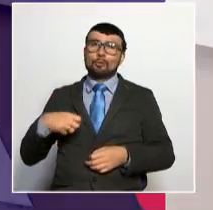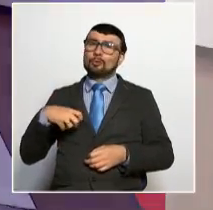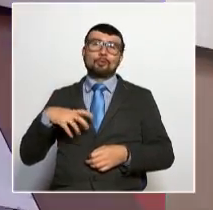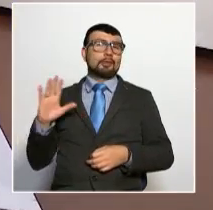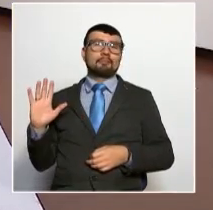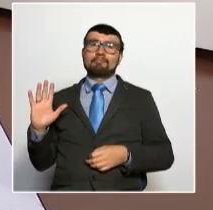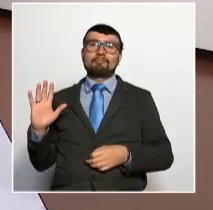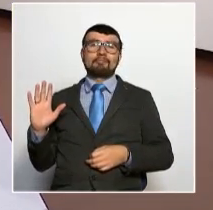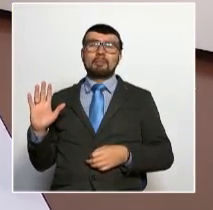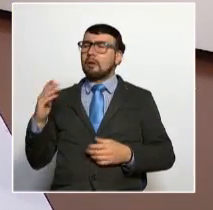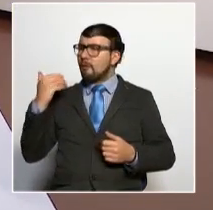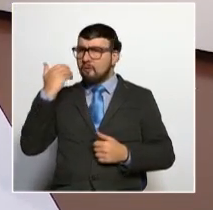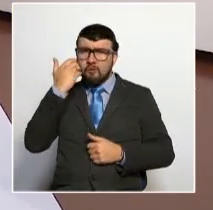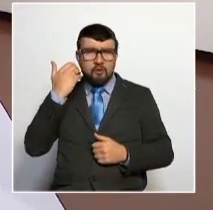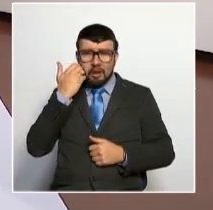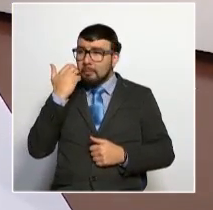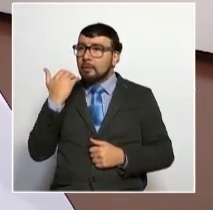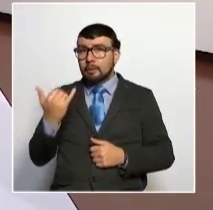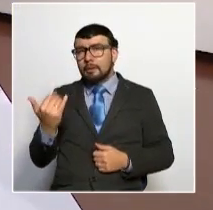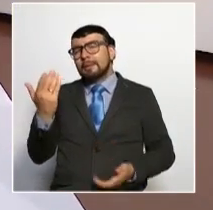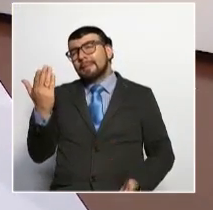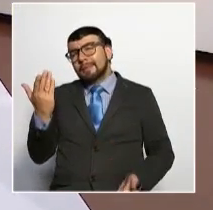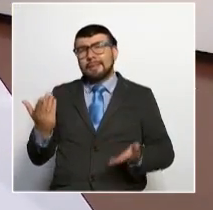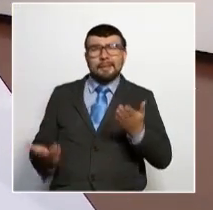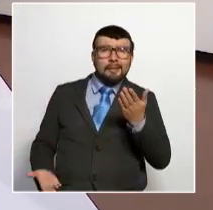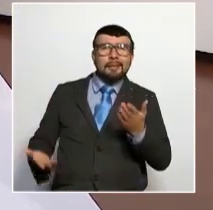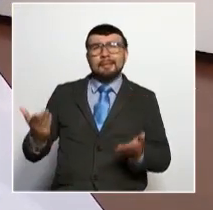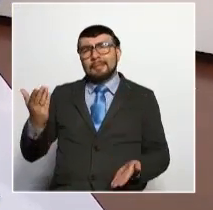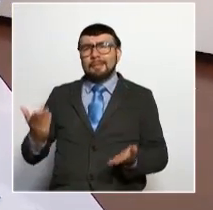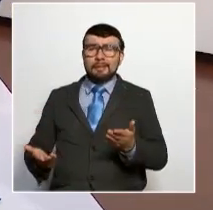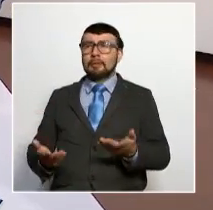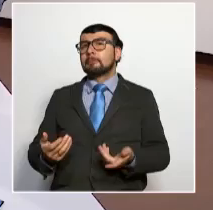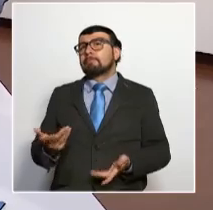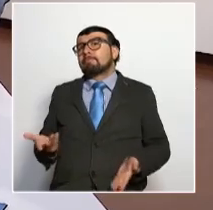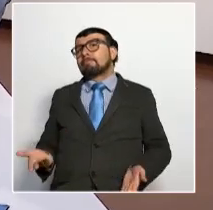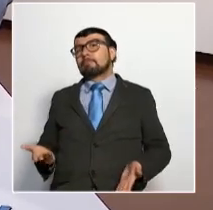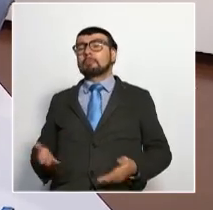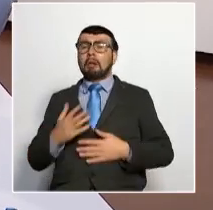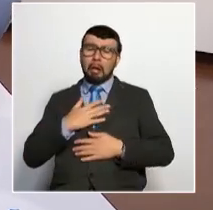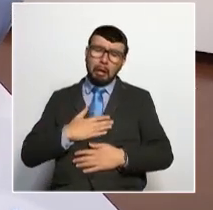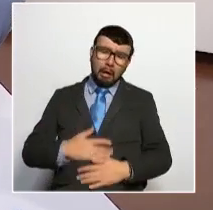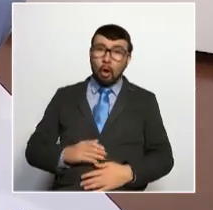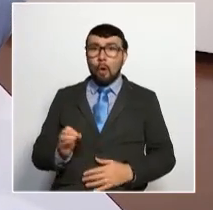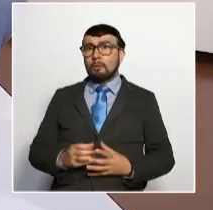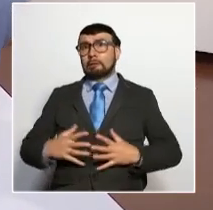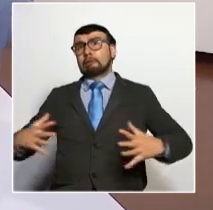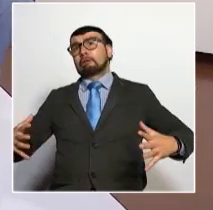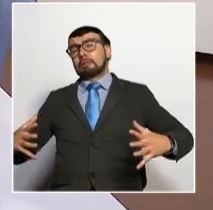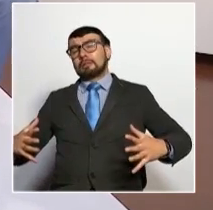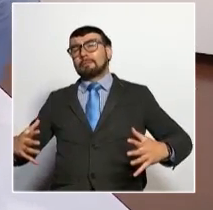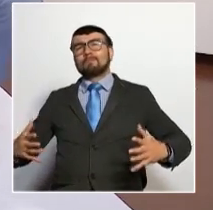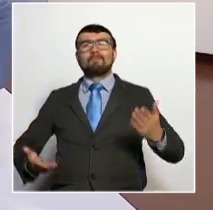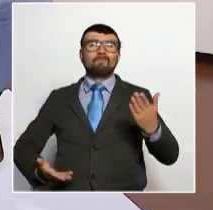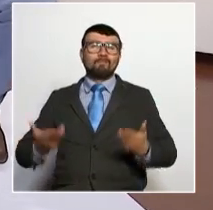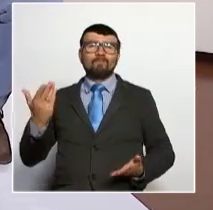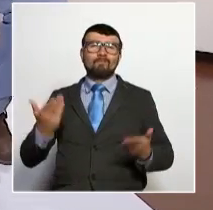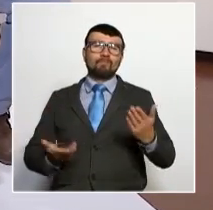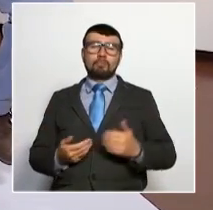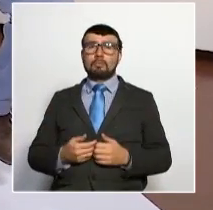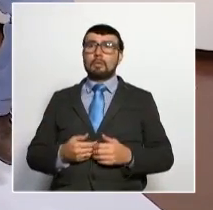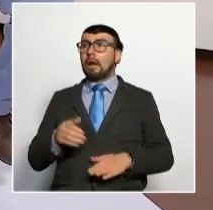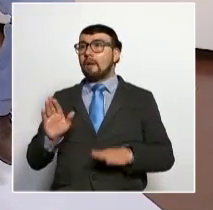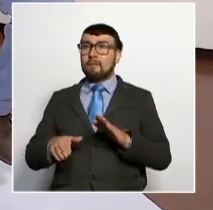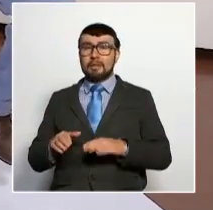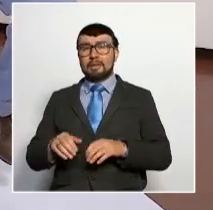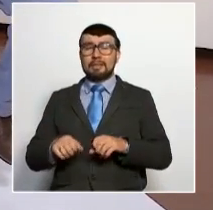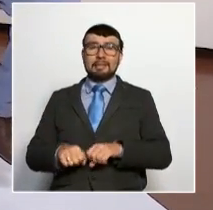que va a tener épocas de recidiva, aparece, desaparece, se calma, se alborota y cada vez puede haber más